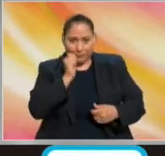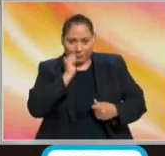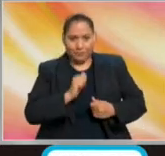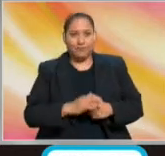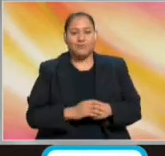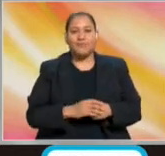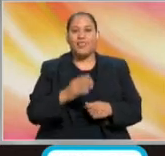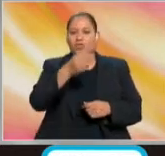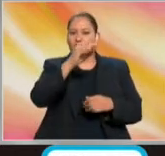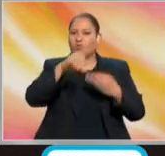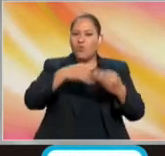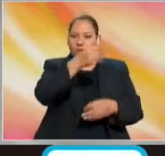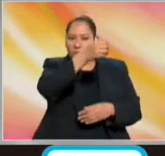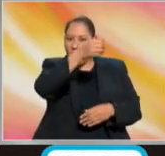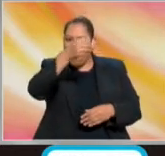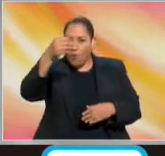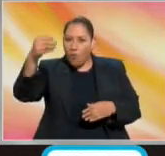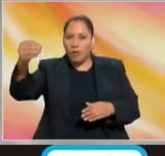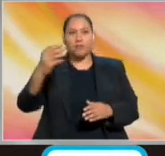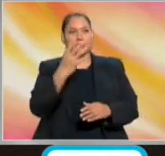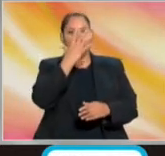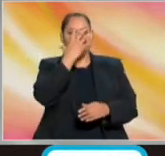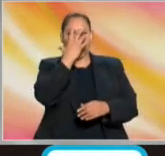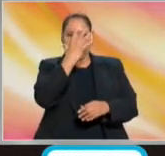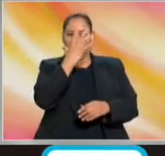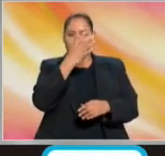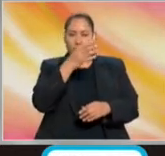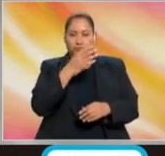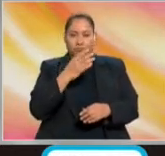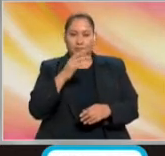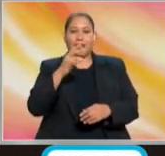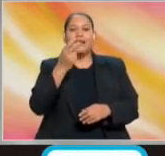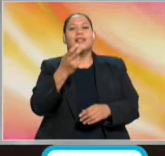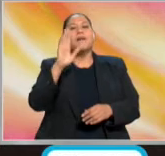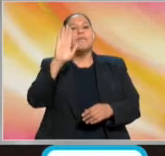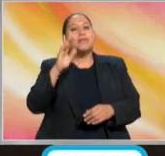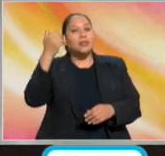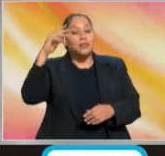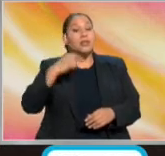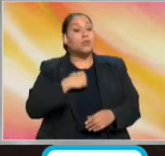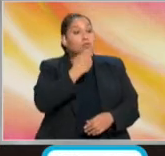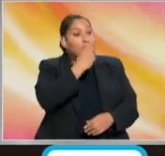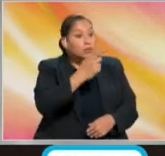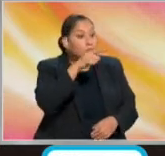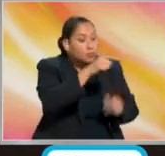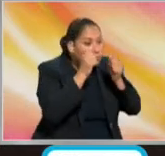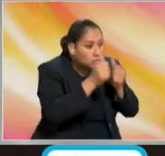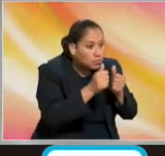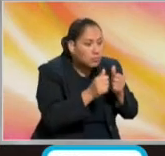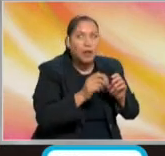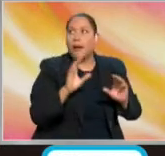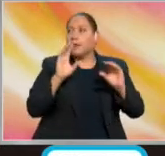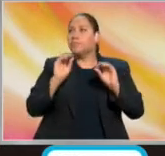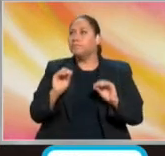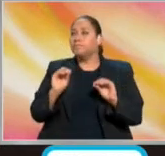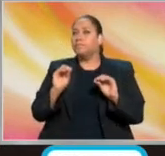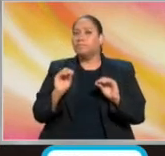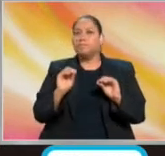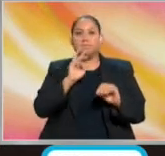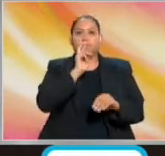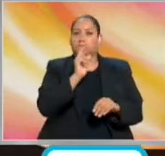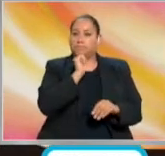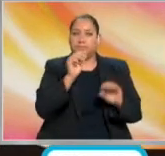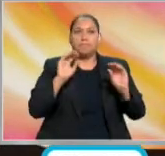Muy estructurado todo, ¿no? Muy estructurado. Cuadrado incluso. Sí. Pues era como, yo digo, tú escuchas, ¿no? Esta no hay más.